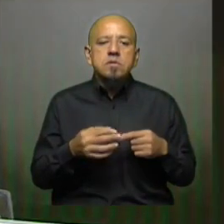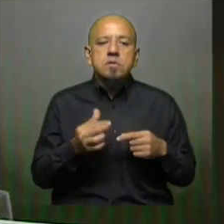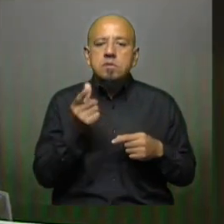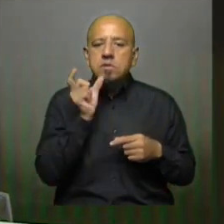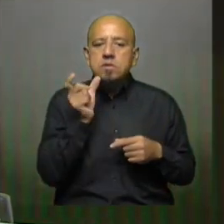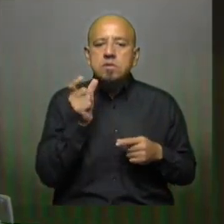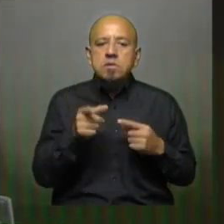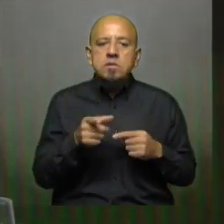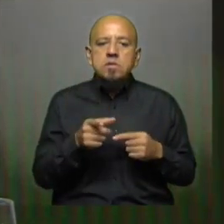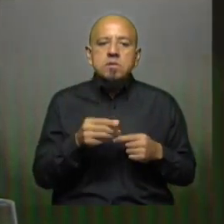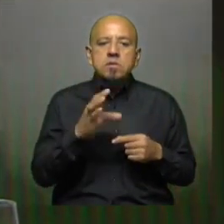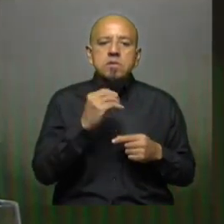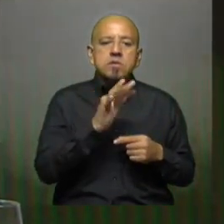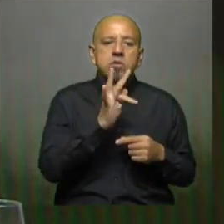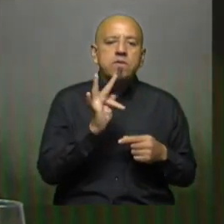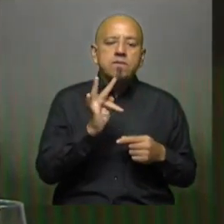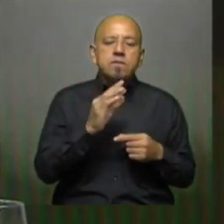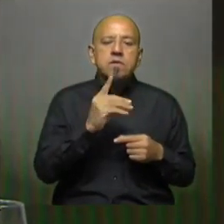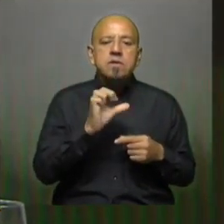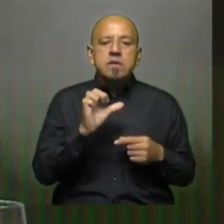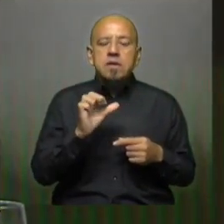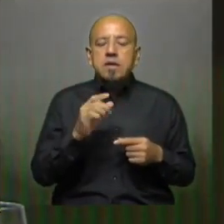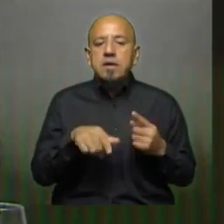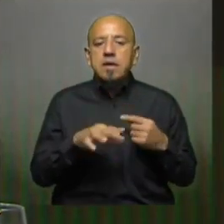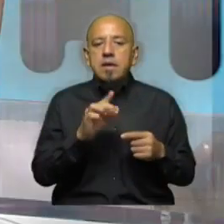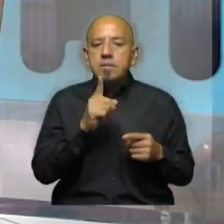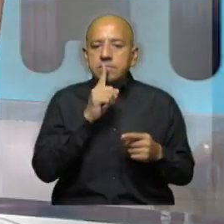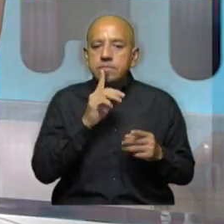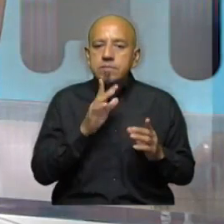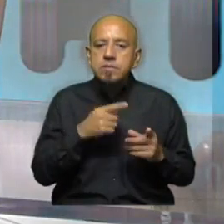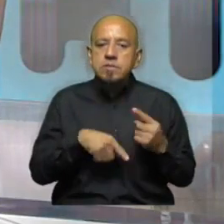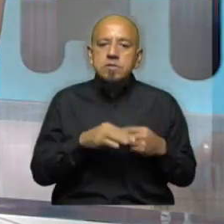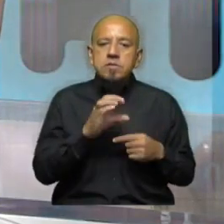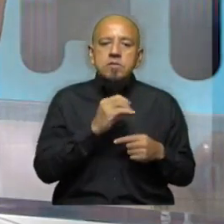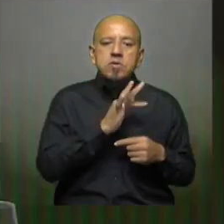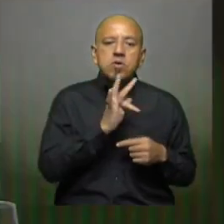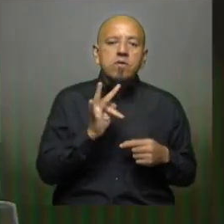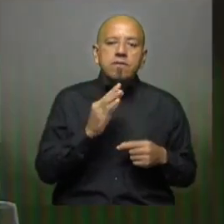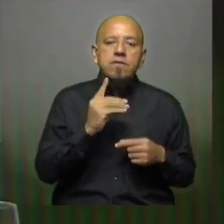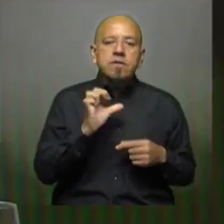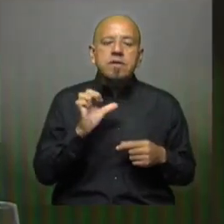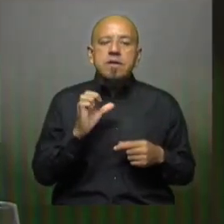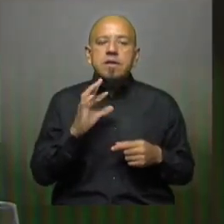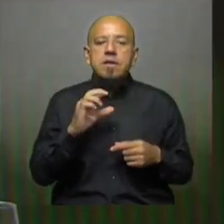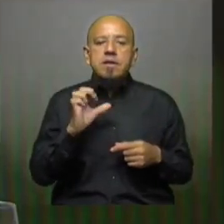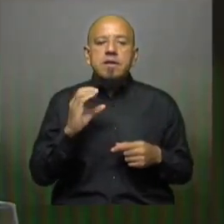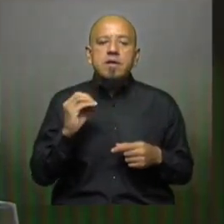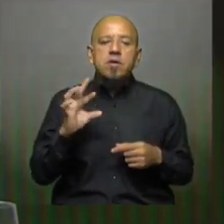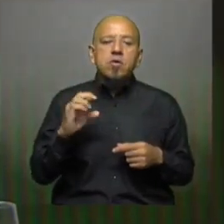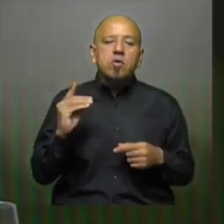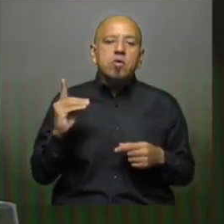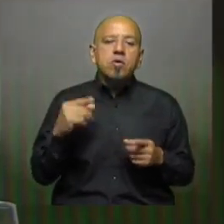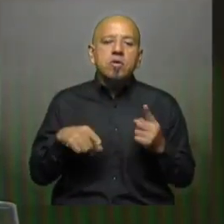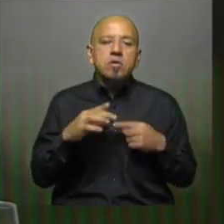hablamos pila, era un off the record. Bueno, ahí está sí, puesto sí, la explicación de si es. Pero hay que explicitar en off the record. Exactamente, ahí lo que ha saldado